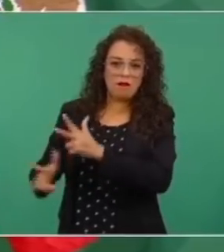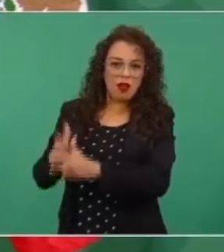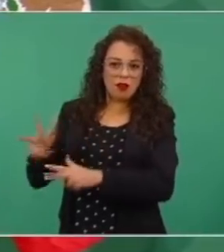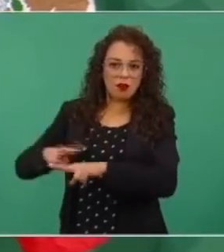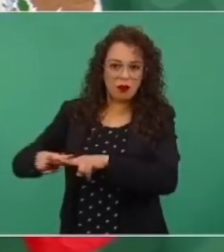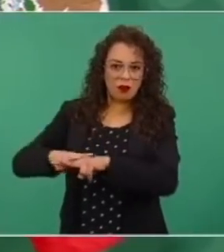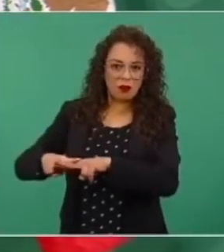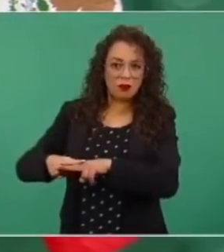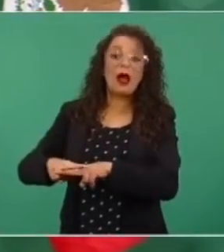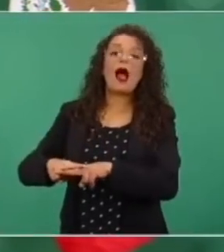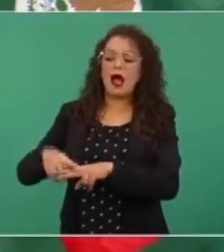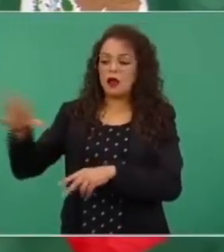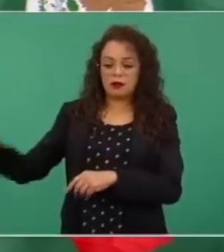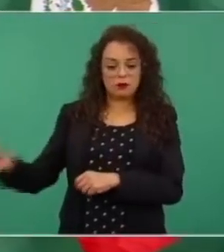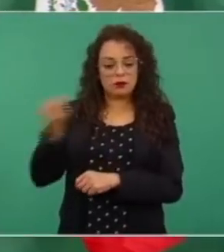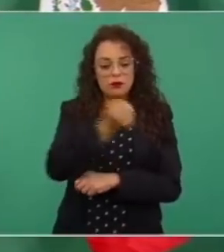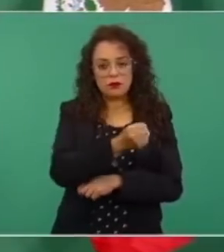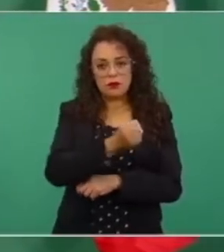como asesor.